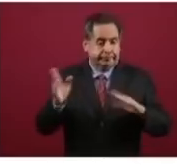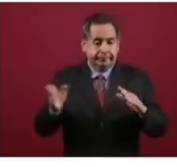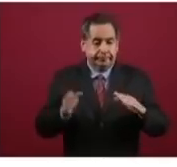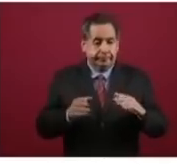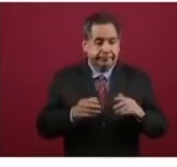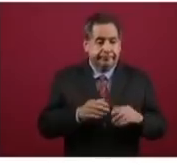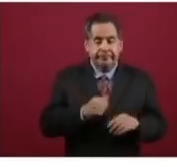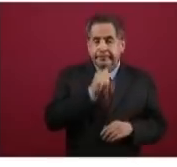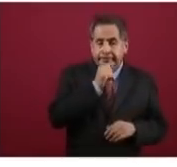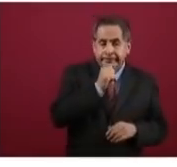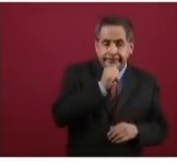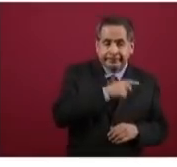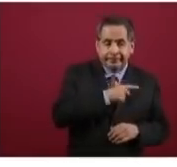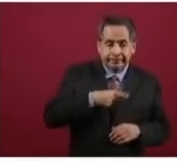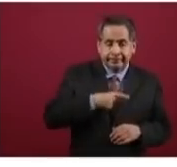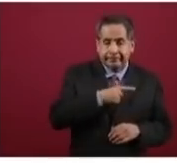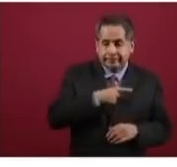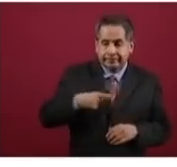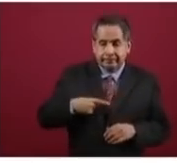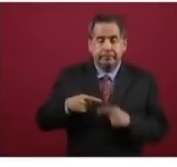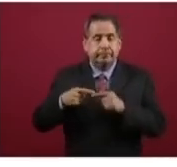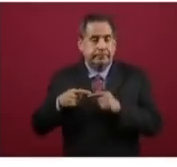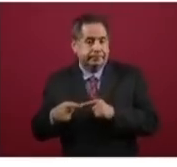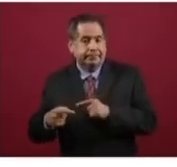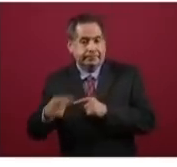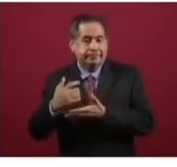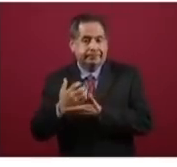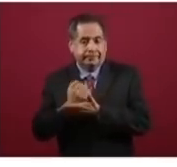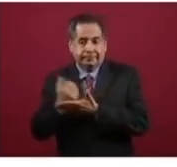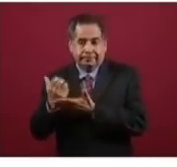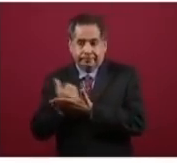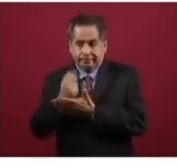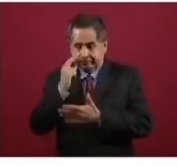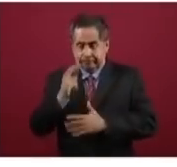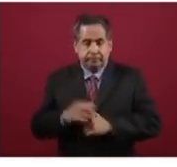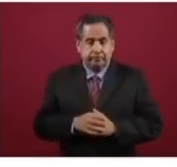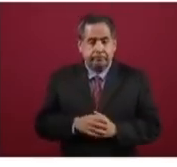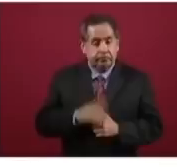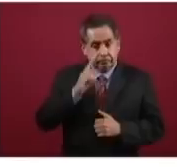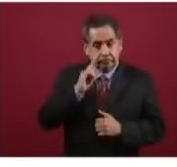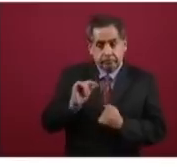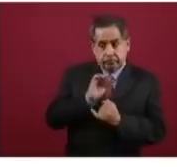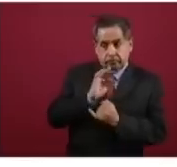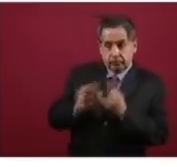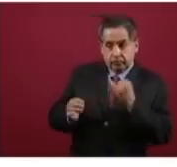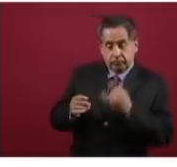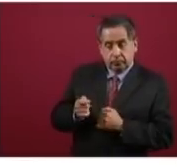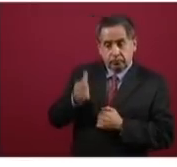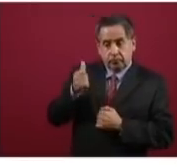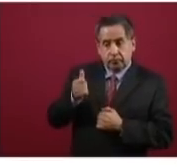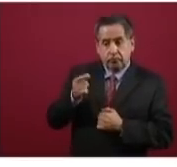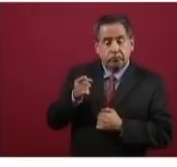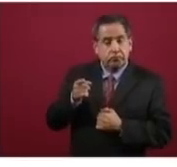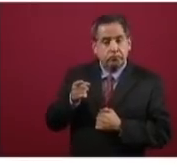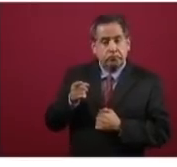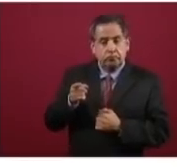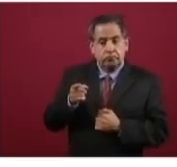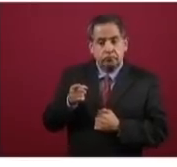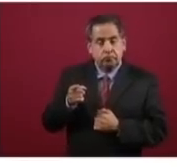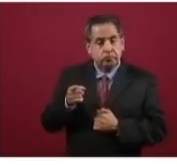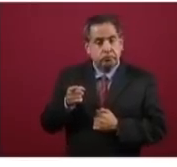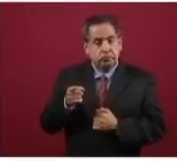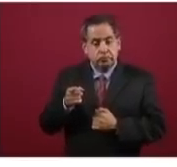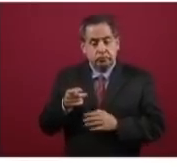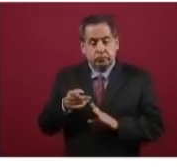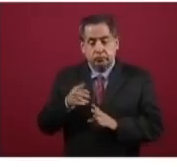estemos tenemos estimados para el resto del sexenio como pueden ver el último superávit primario antes de que el